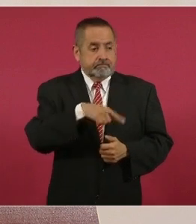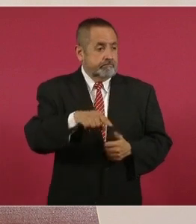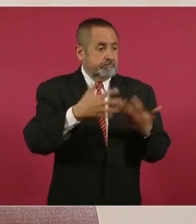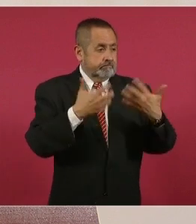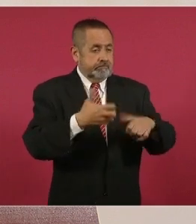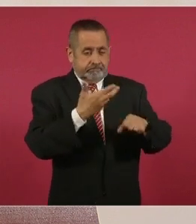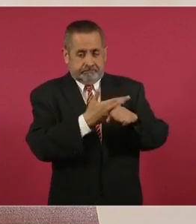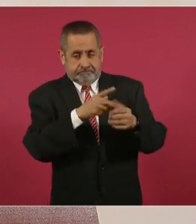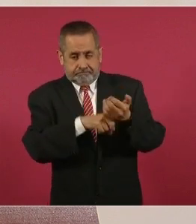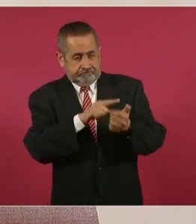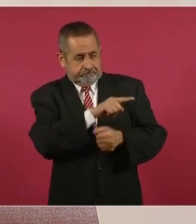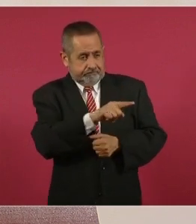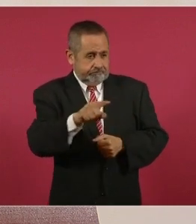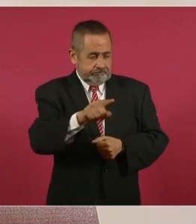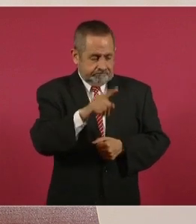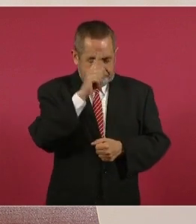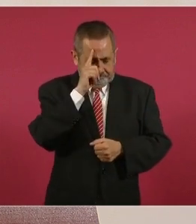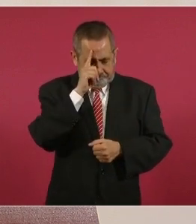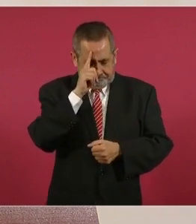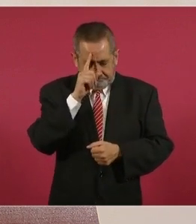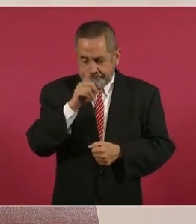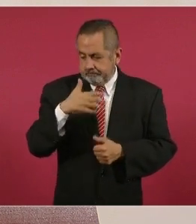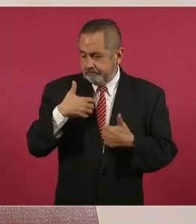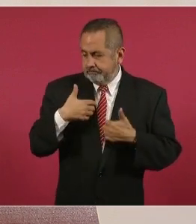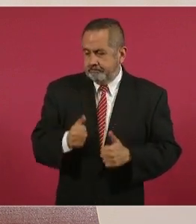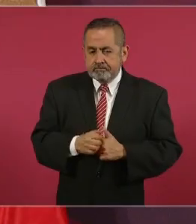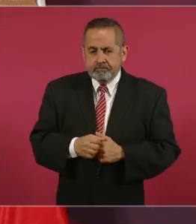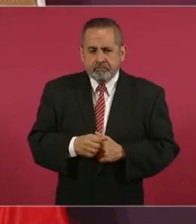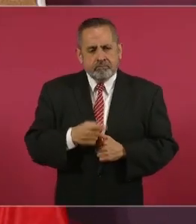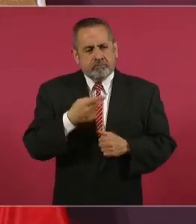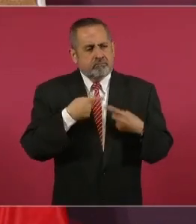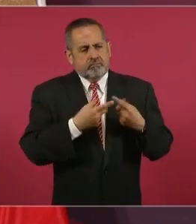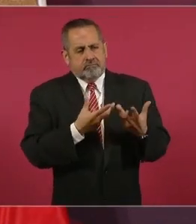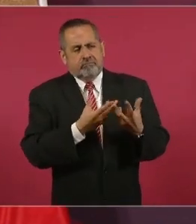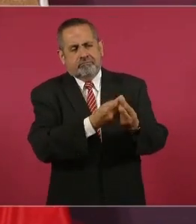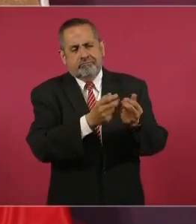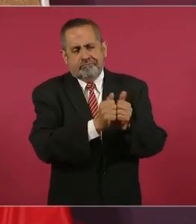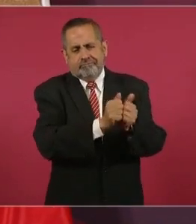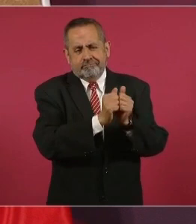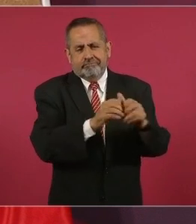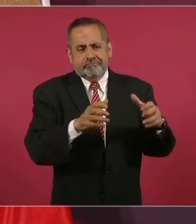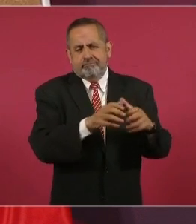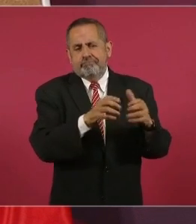empresarios o gente muy cercana